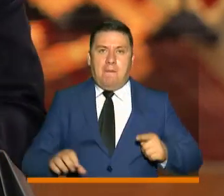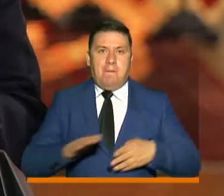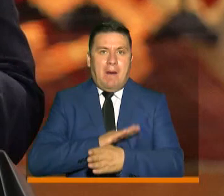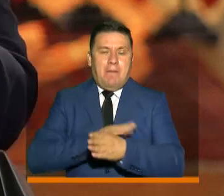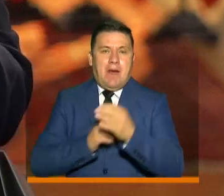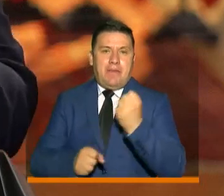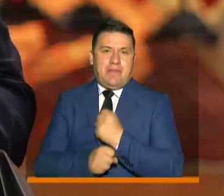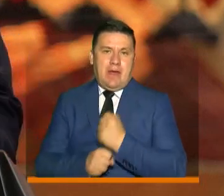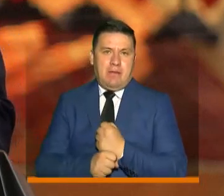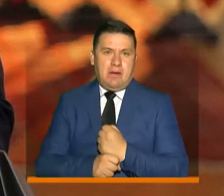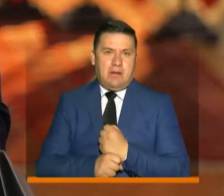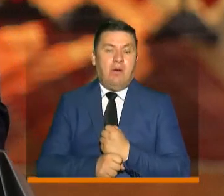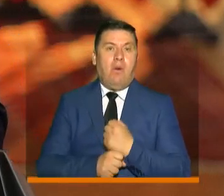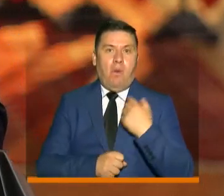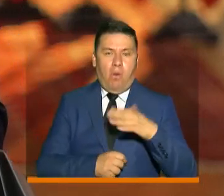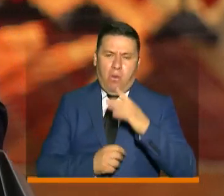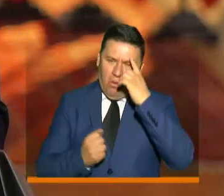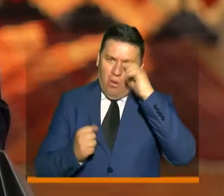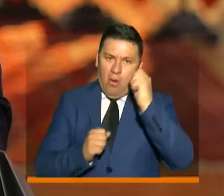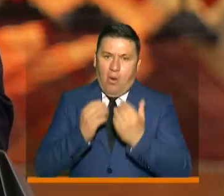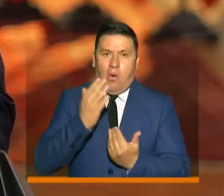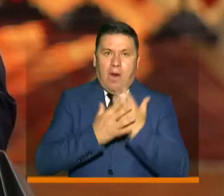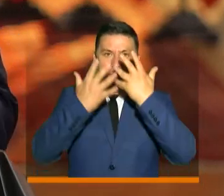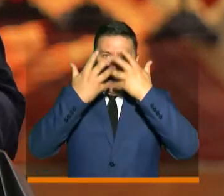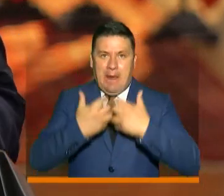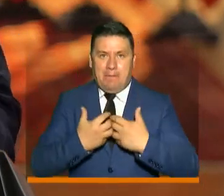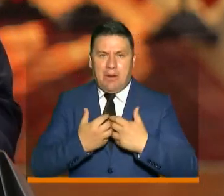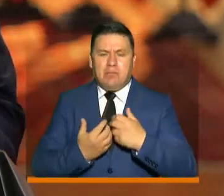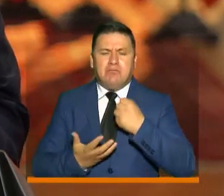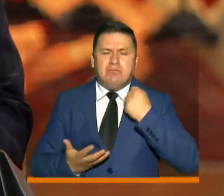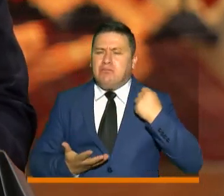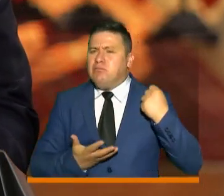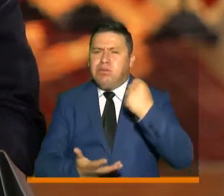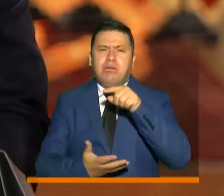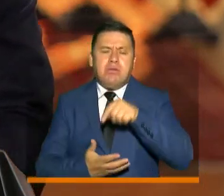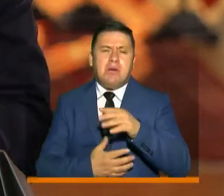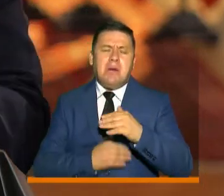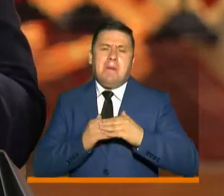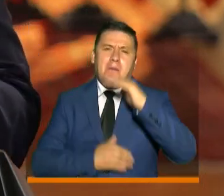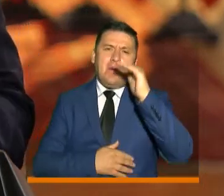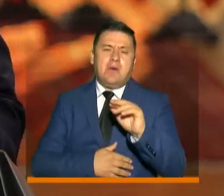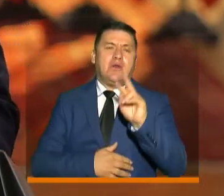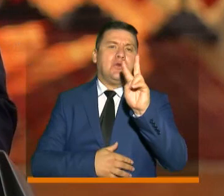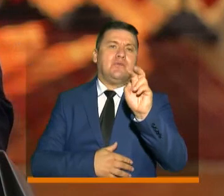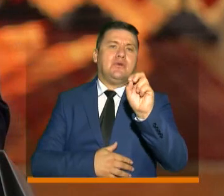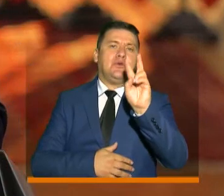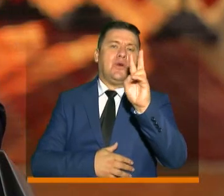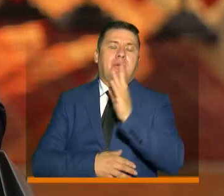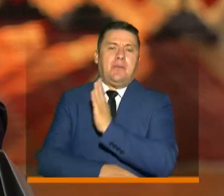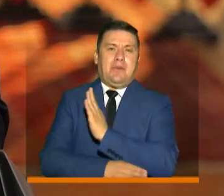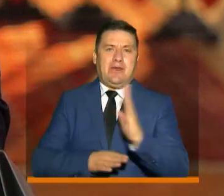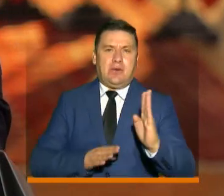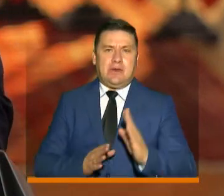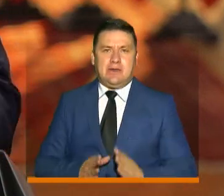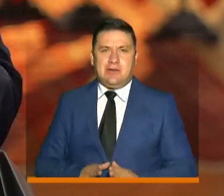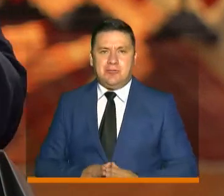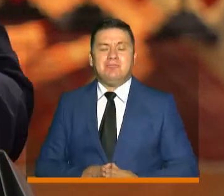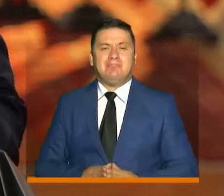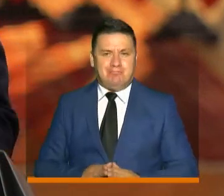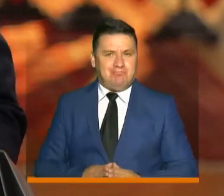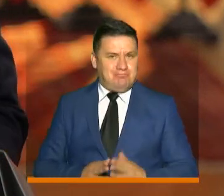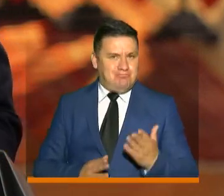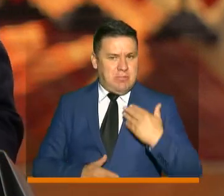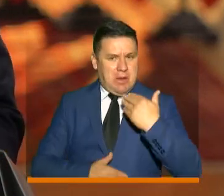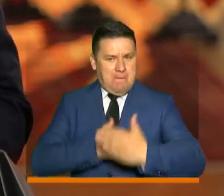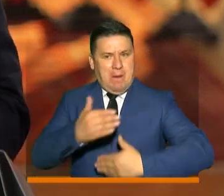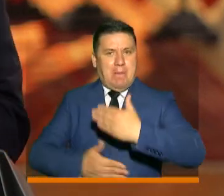derivadas de la cuarta revolución industrial con una inversión que superará los 2.2 millones de pesos con